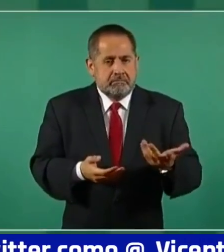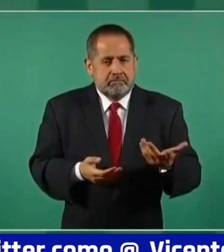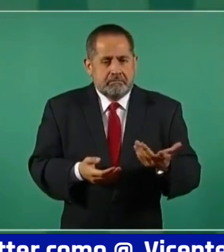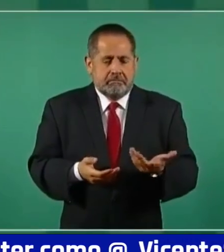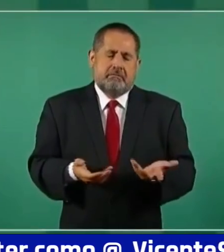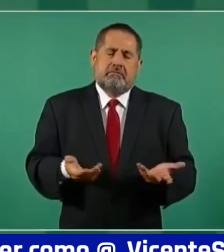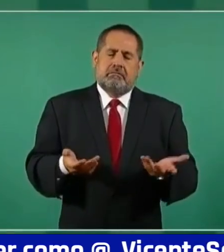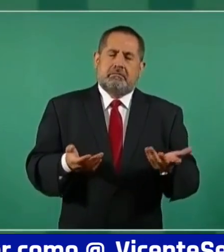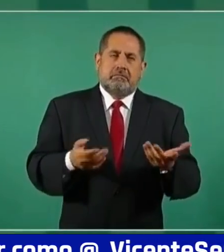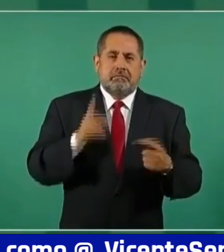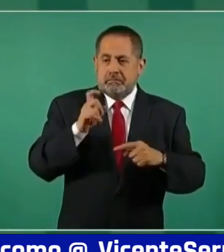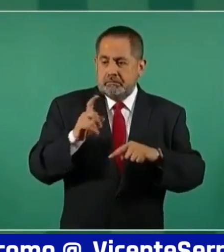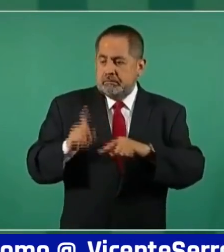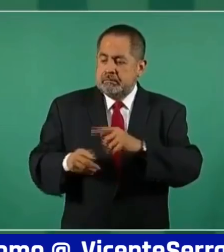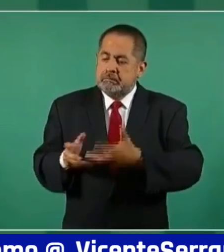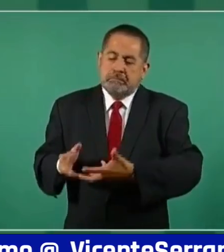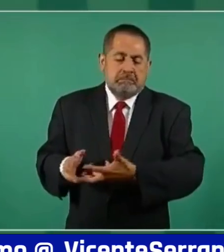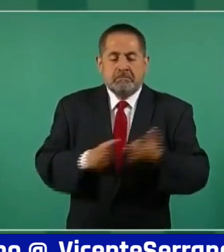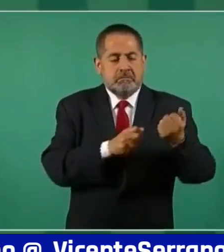Para